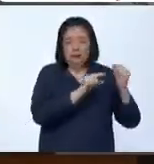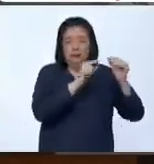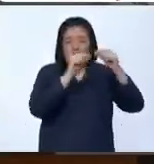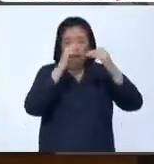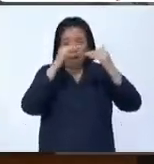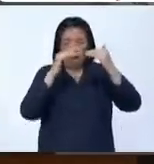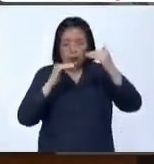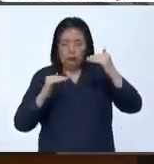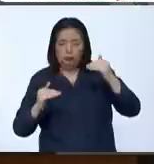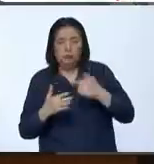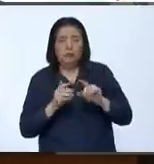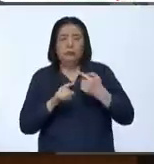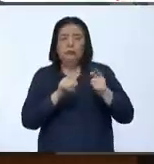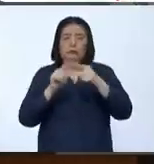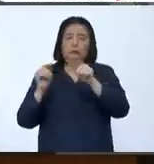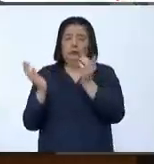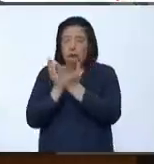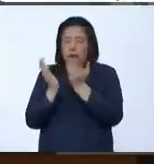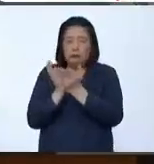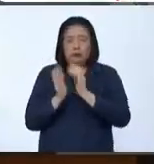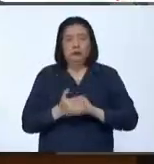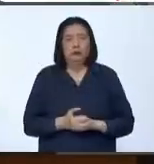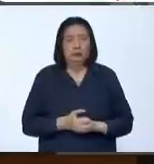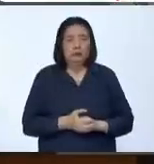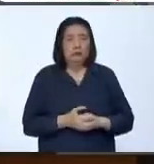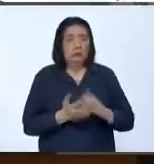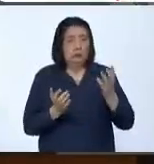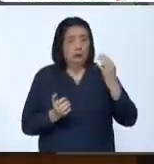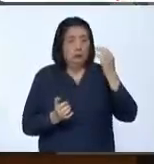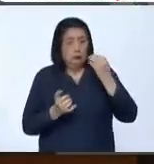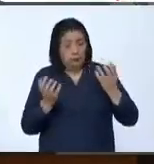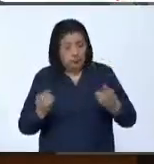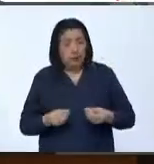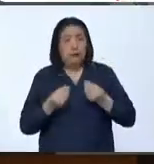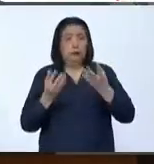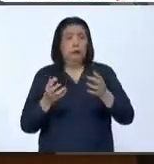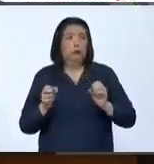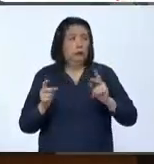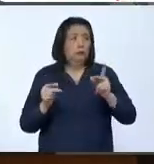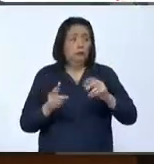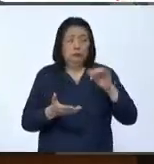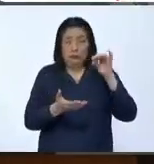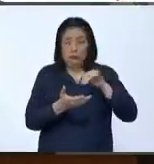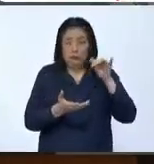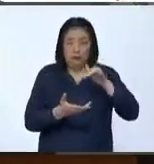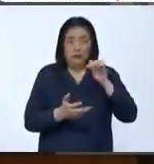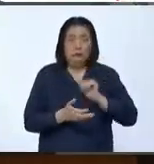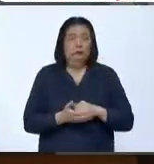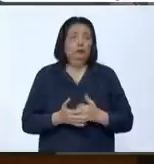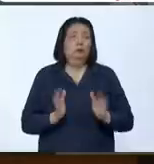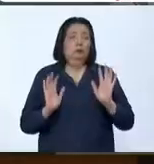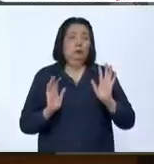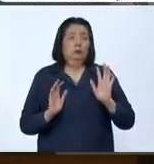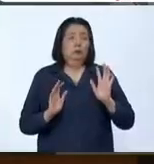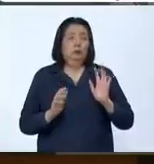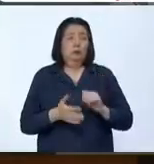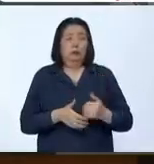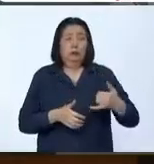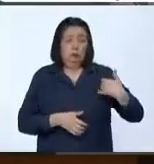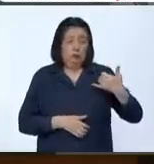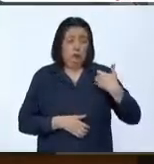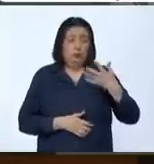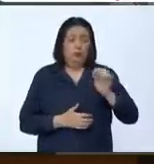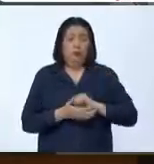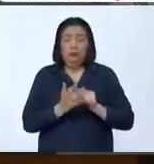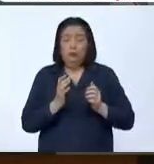a nivel de institución a fin de brindar oportunidades de estudios a los jóvenes a los jóvenes